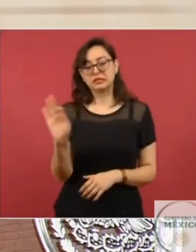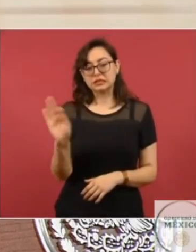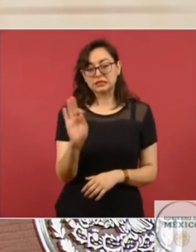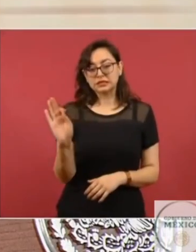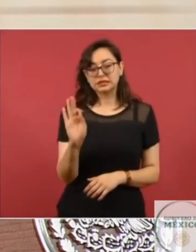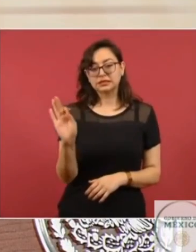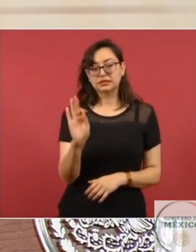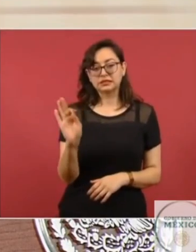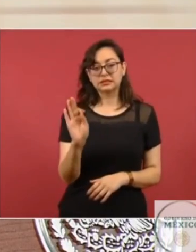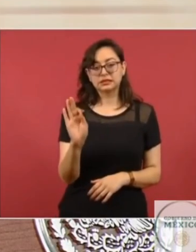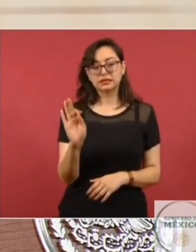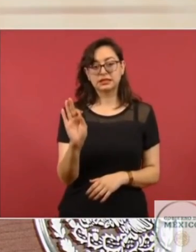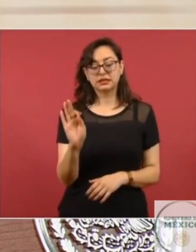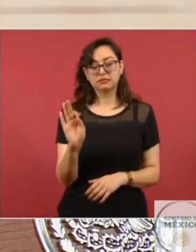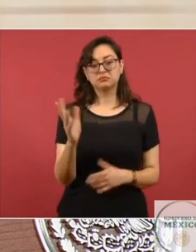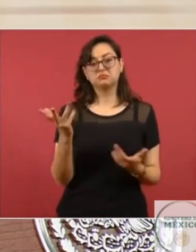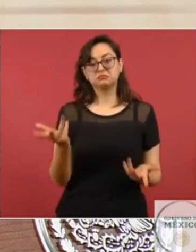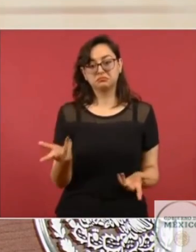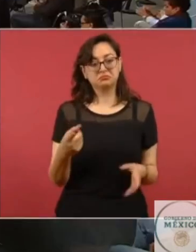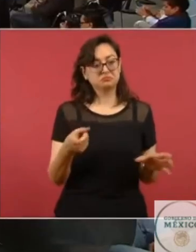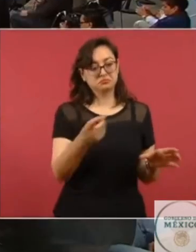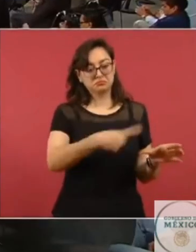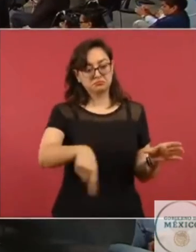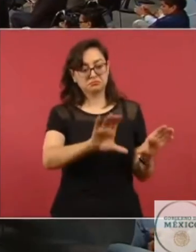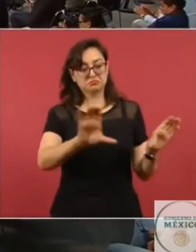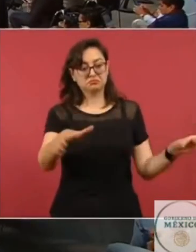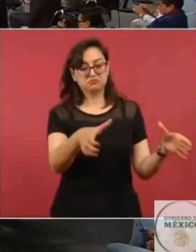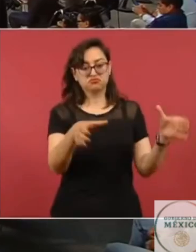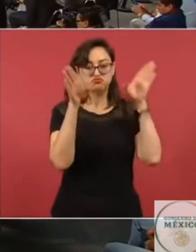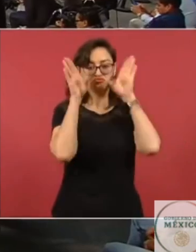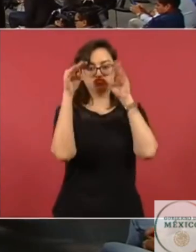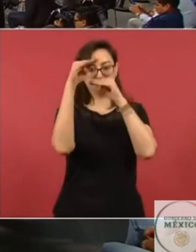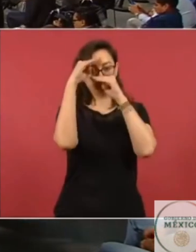si los adversarios conservadores, ¿no?,